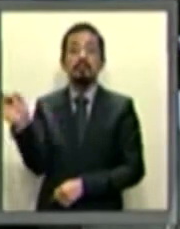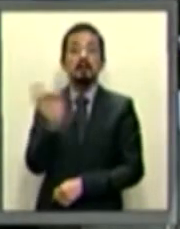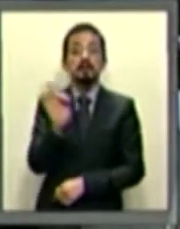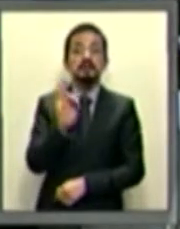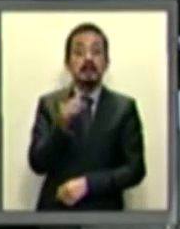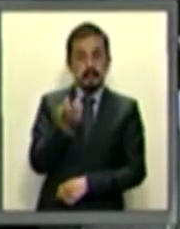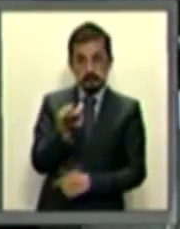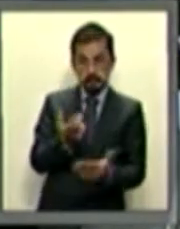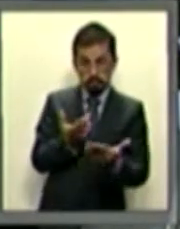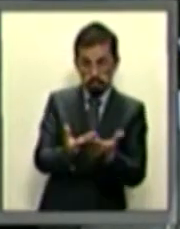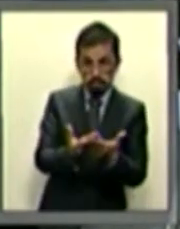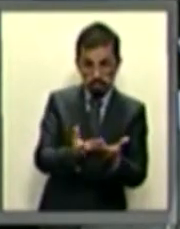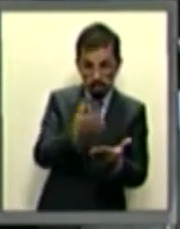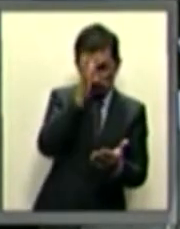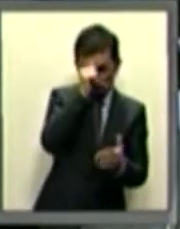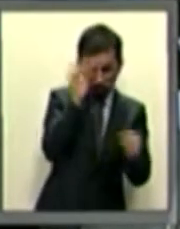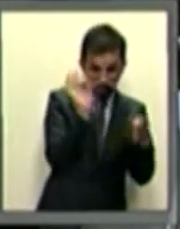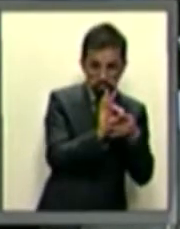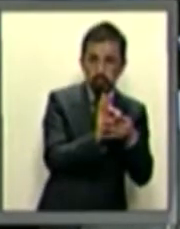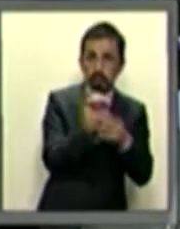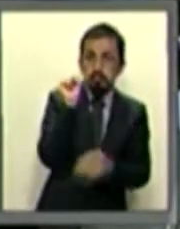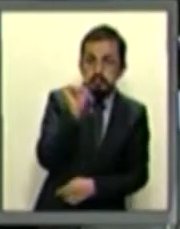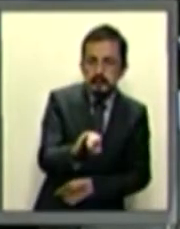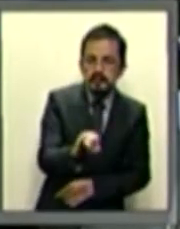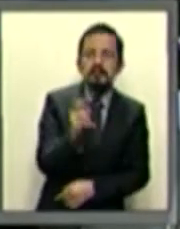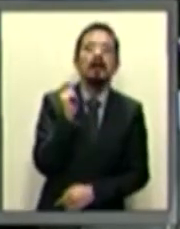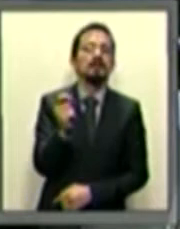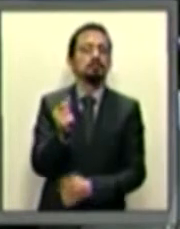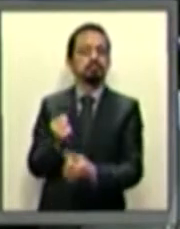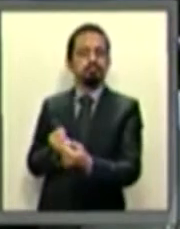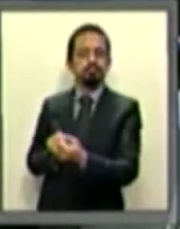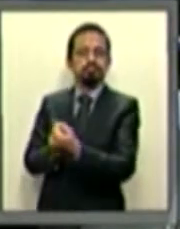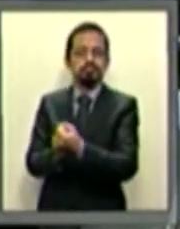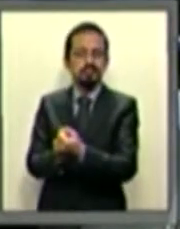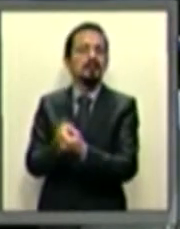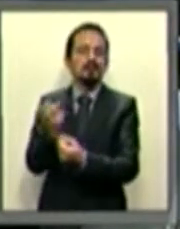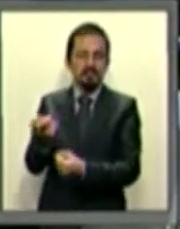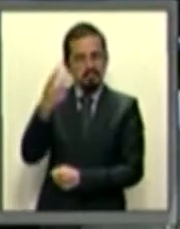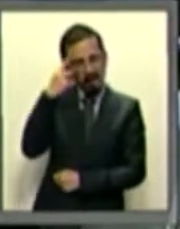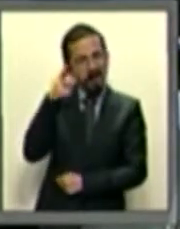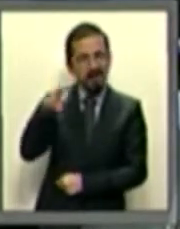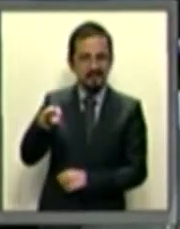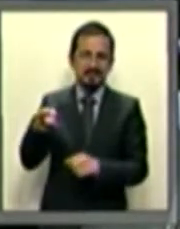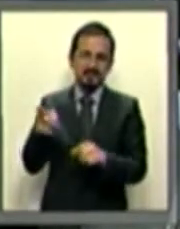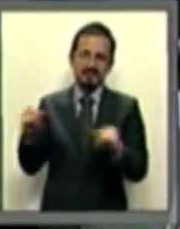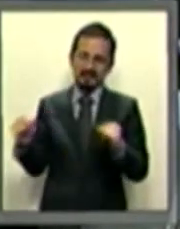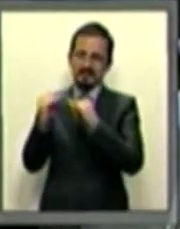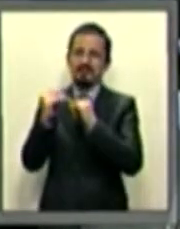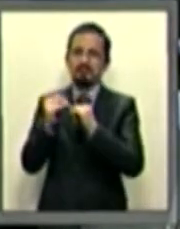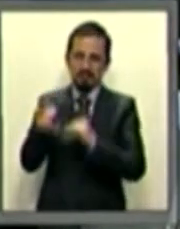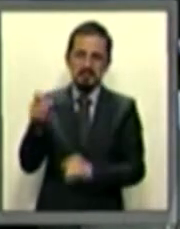de acuerdo, estaría dándosele un respaldo político a este instituto